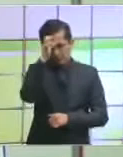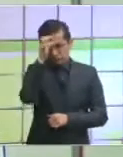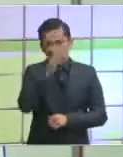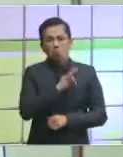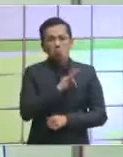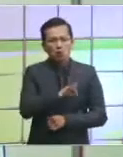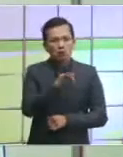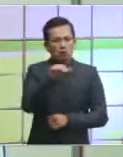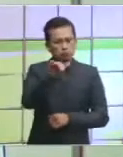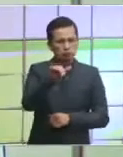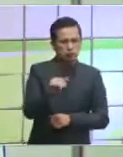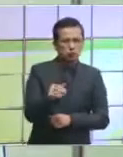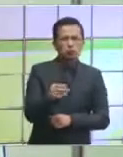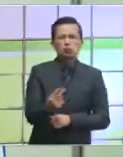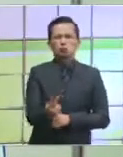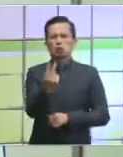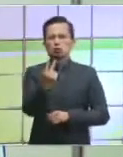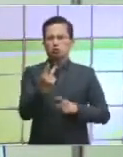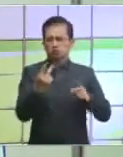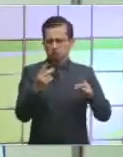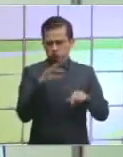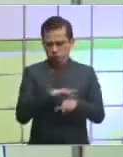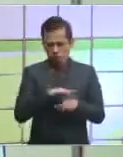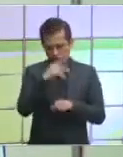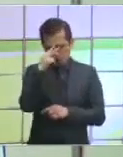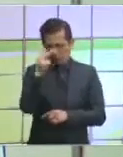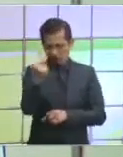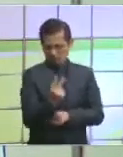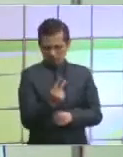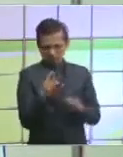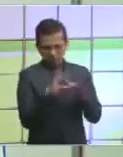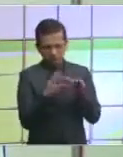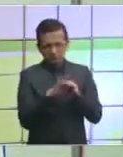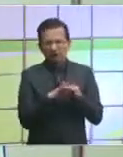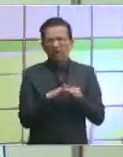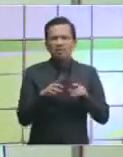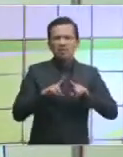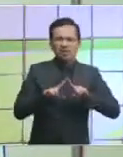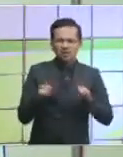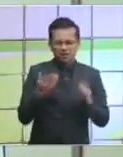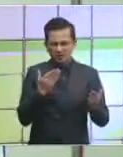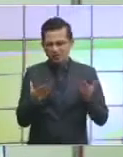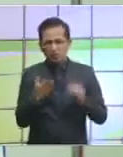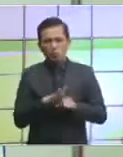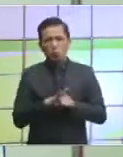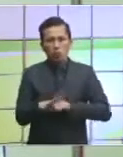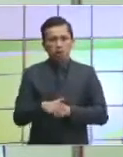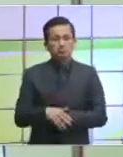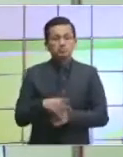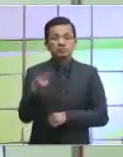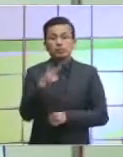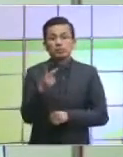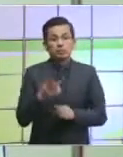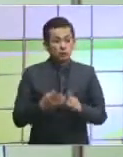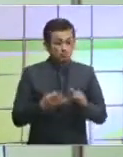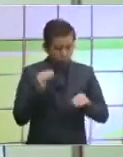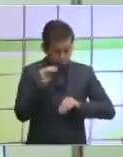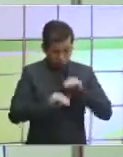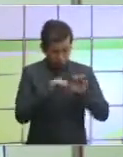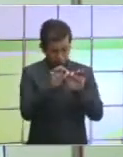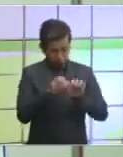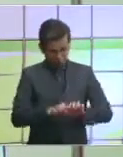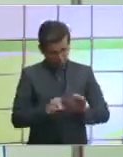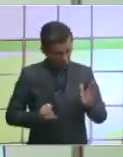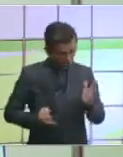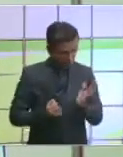designar a dos médicos para que me hicieran las diferenciaciones entre una cosa y otra me hicieron un dictamen extraordinario y se